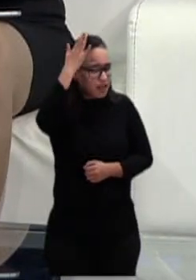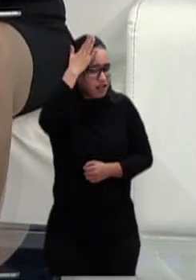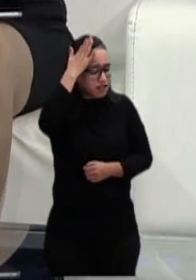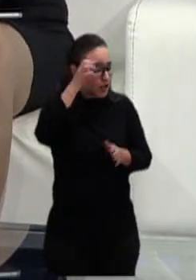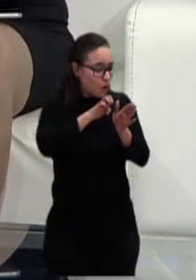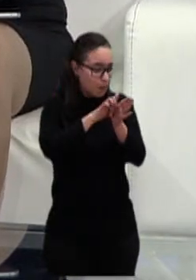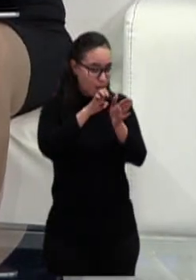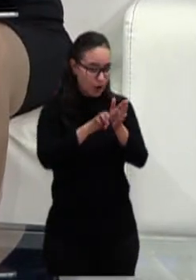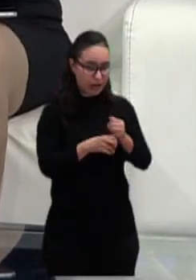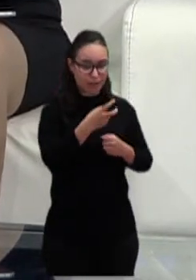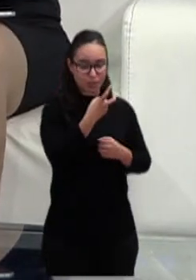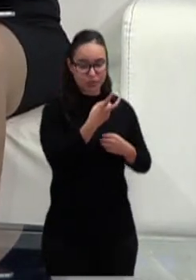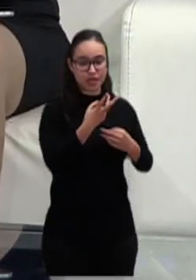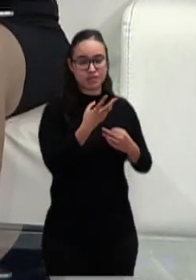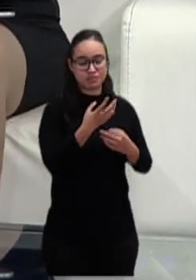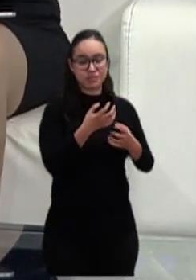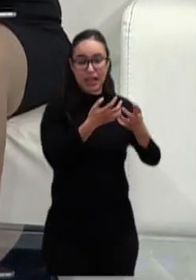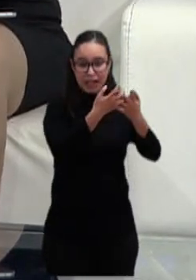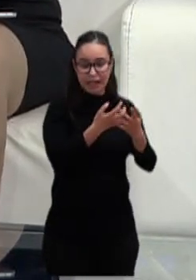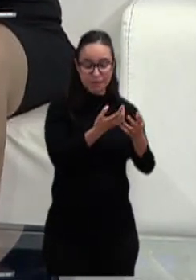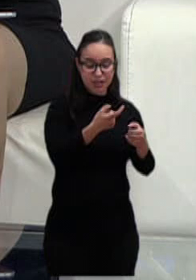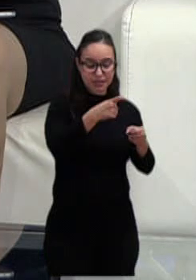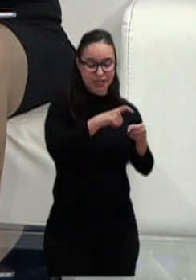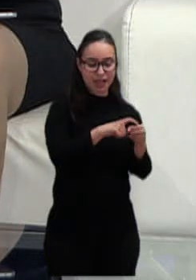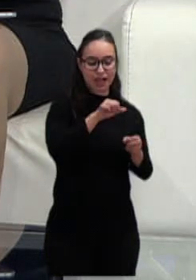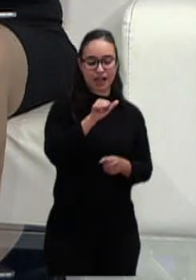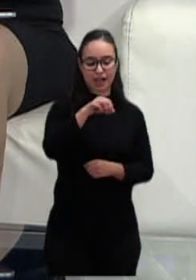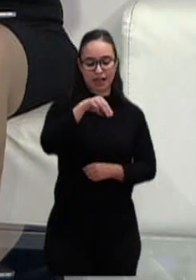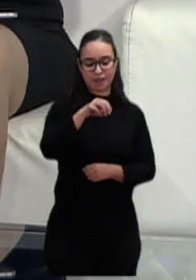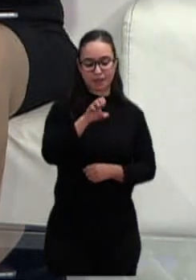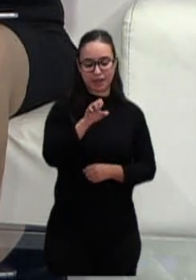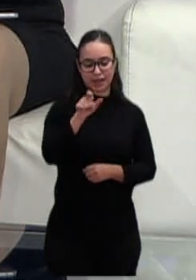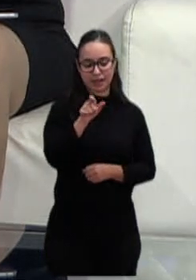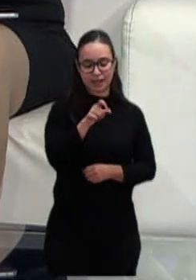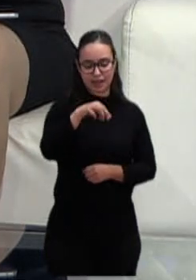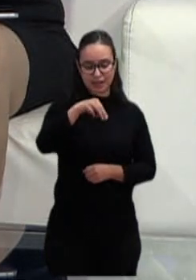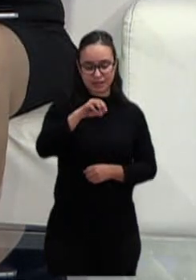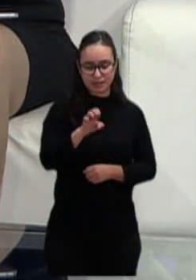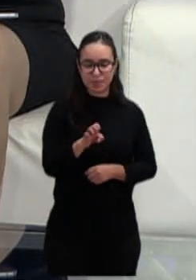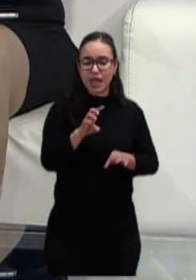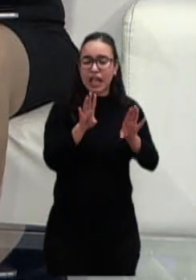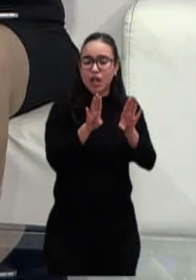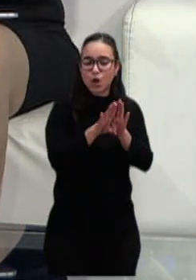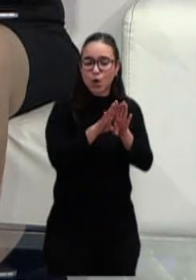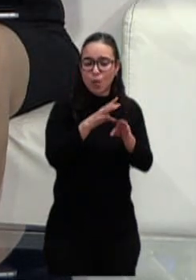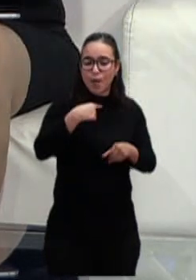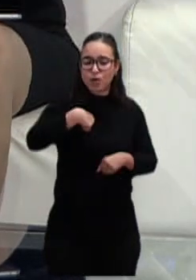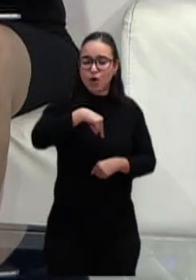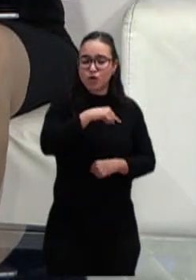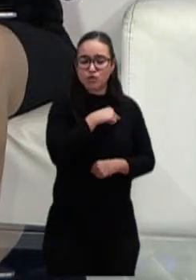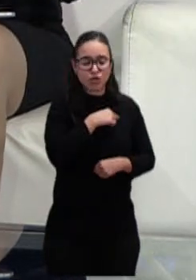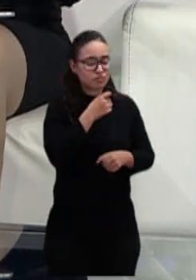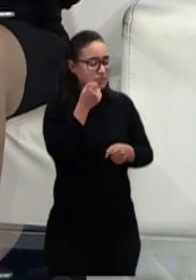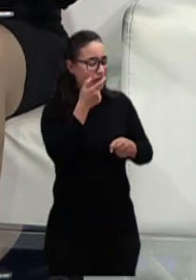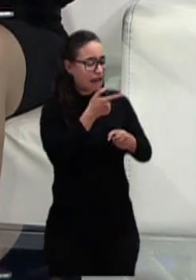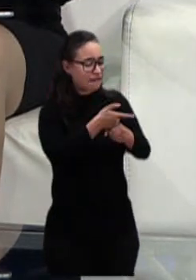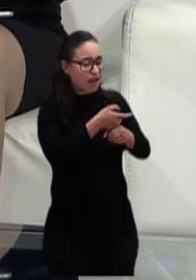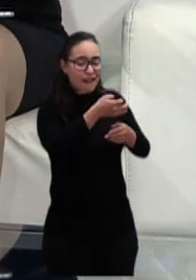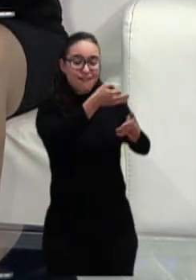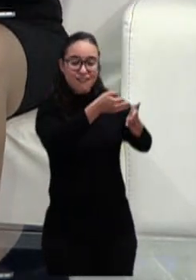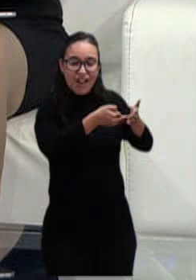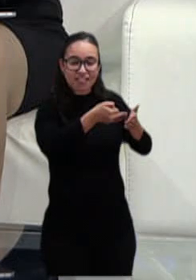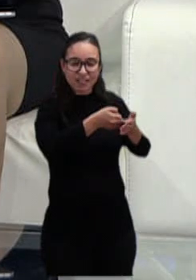pertenecen también a máxime capítulo san luís y de cómo entonces estamos dándonos cuenta de que de que falta mucho por hacer